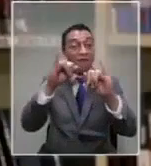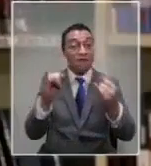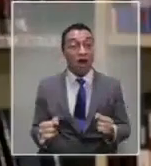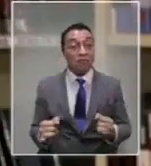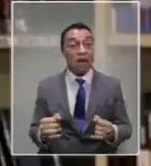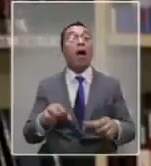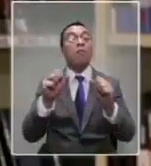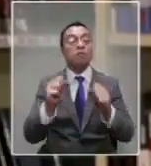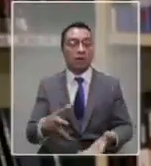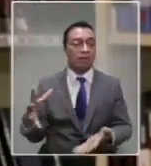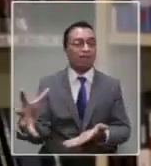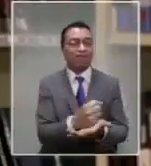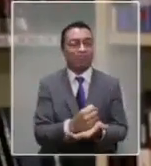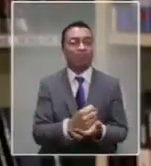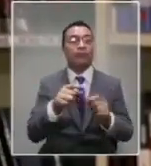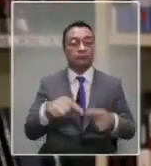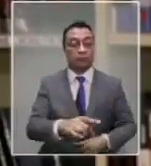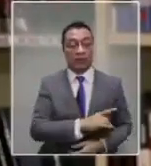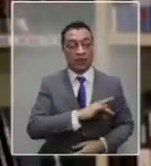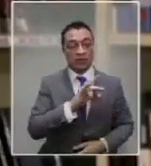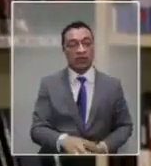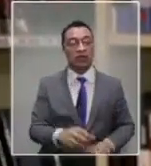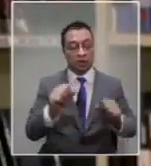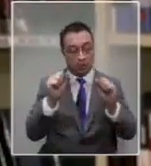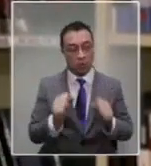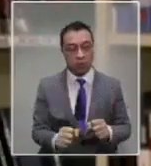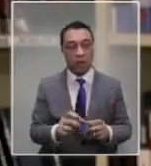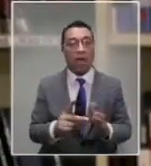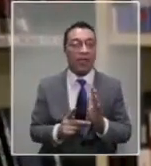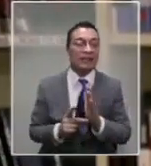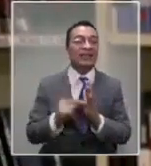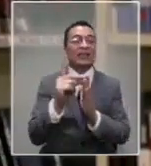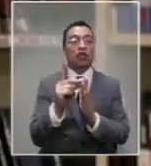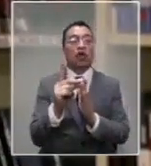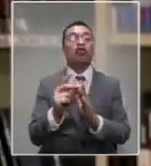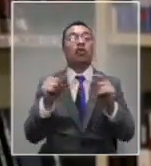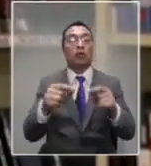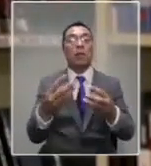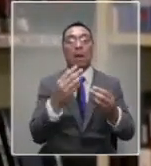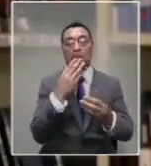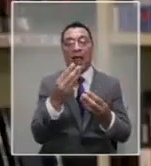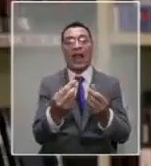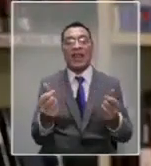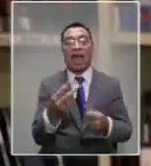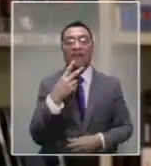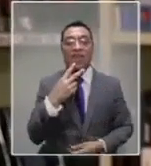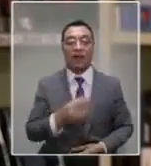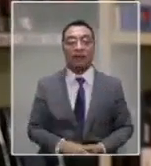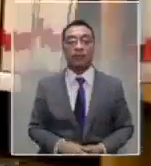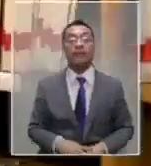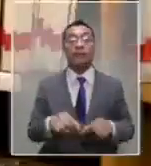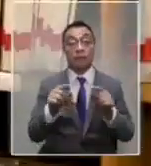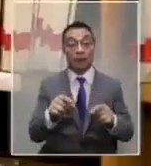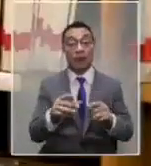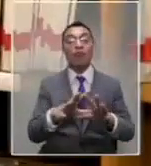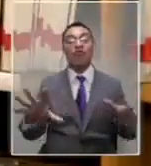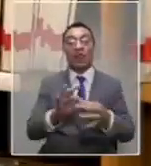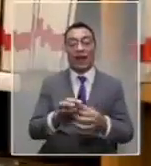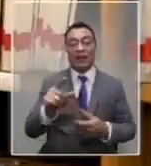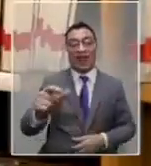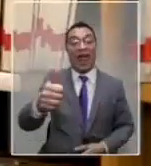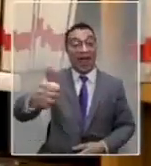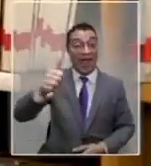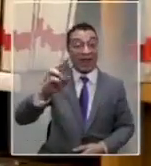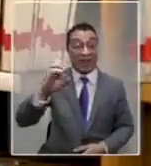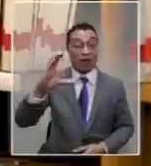que logrará que este país, que nuestro país, alcance el desarrollo y mejore su calidad de vida. Muchas gracias, Santiago